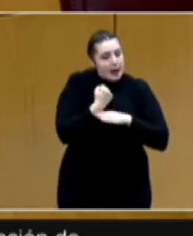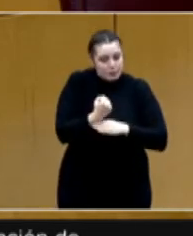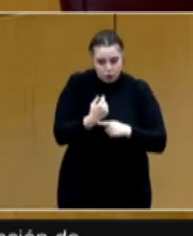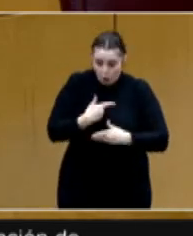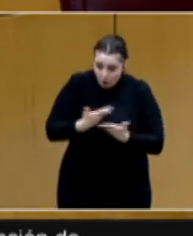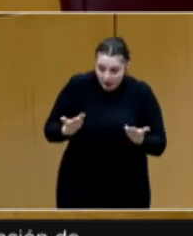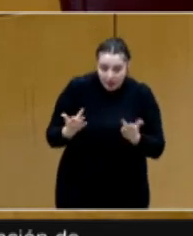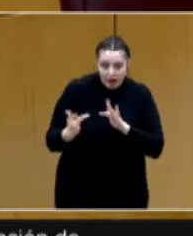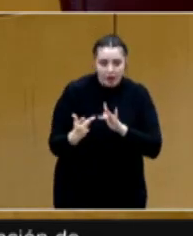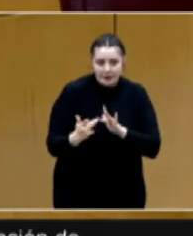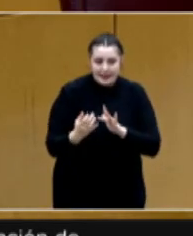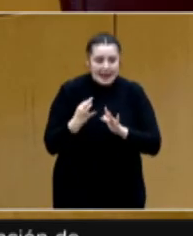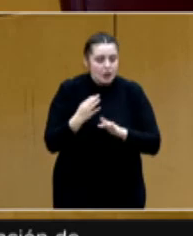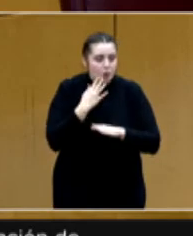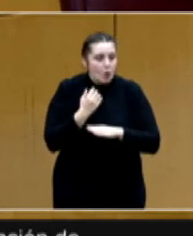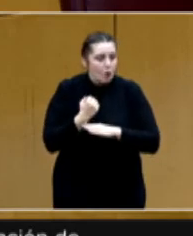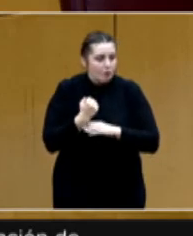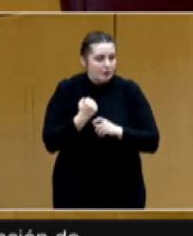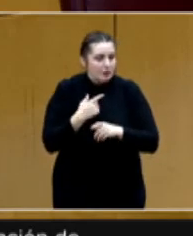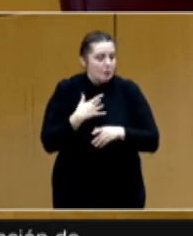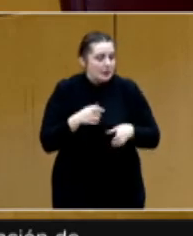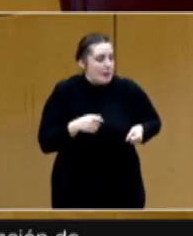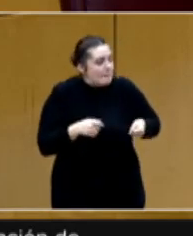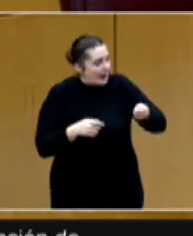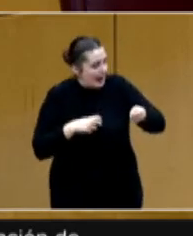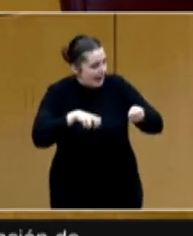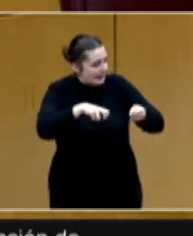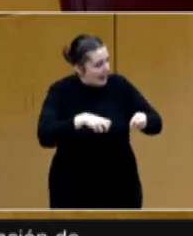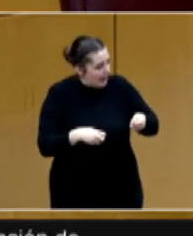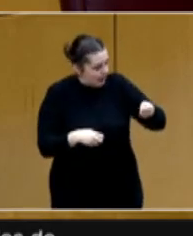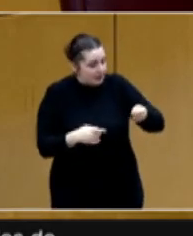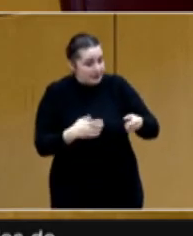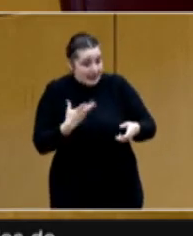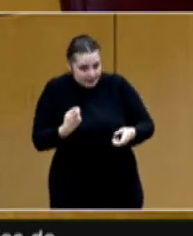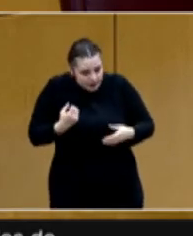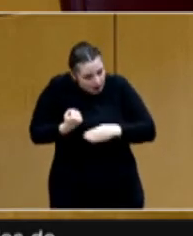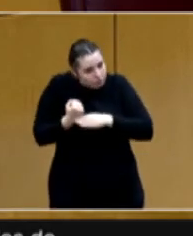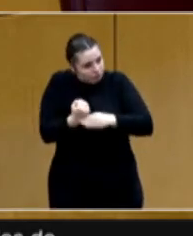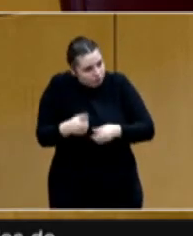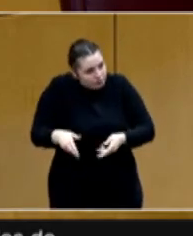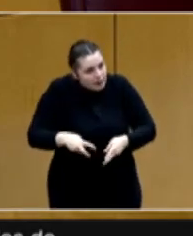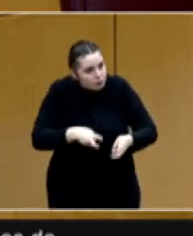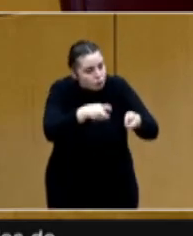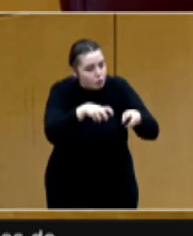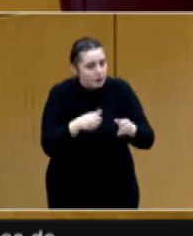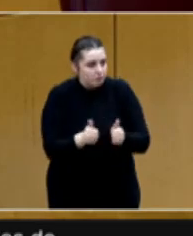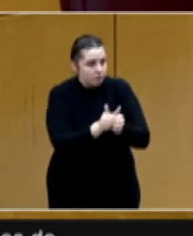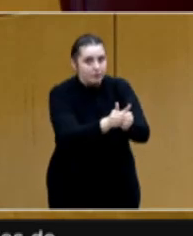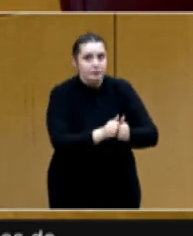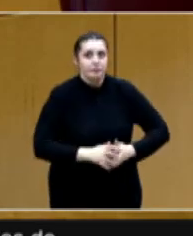se puedan agarrar y esto lo podemos extrapolar también a los organismos que tienen que ver con la administración de